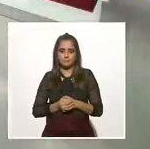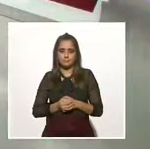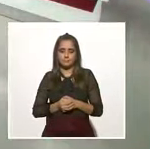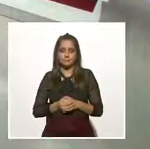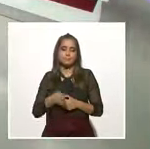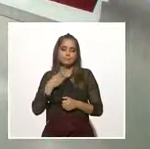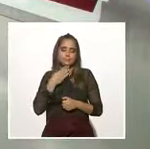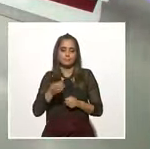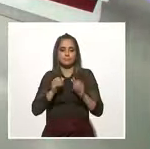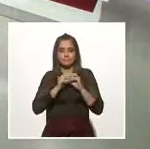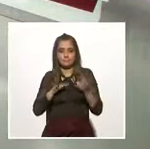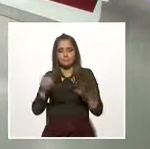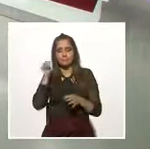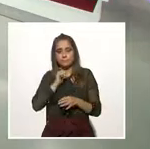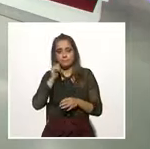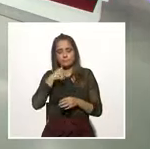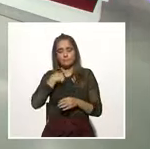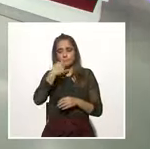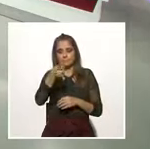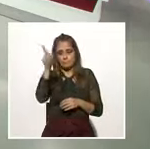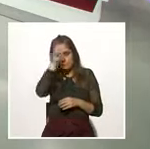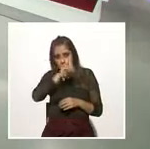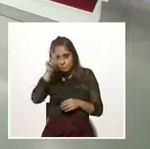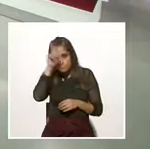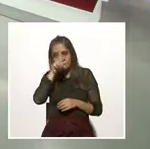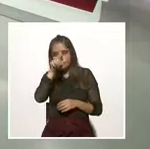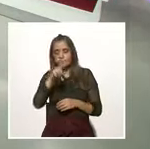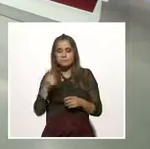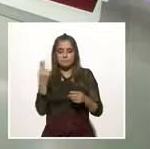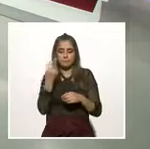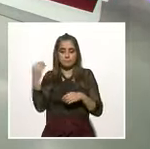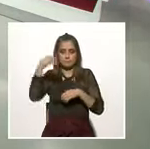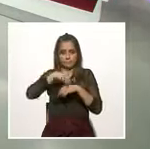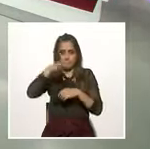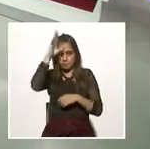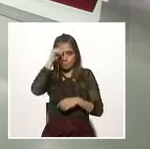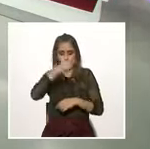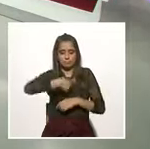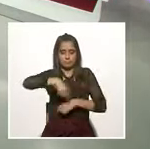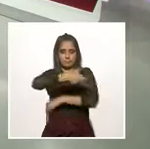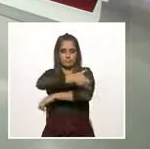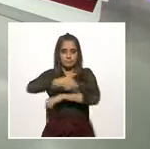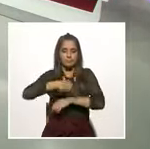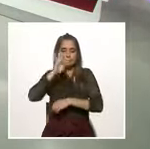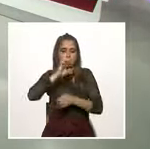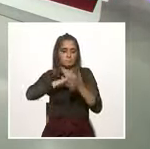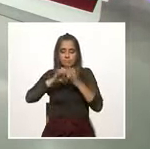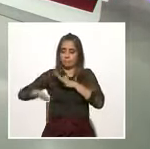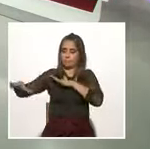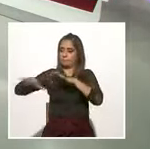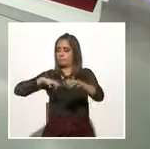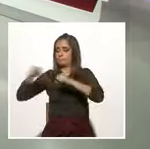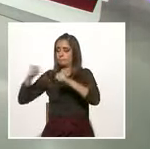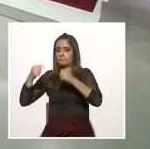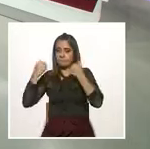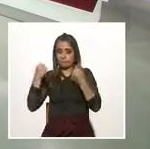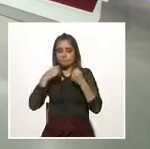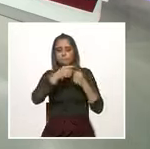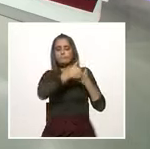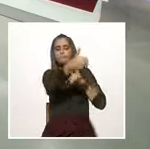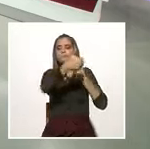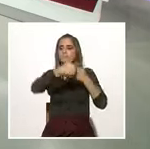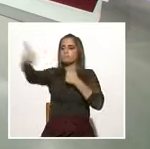Bueno, y por supuesto, siempre la recomendación de ponerse de acuerdo en familia de qué hacer en caso de que haya un temblor y